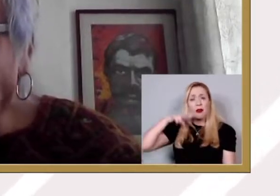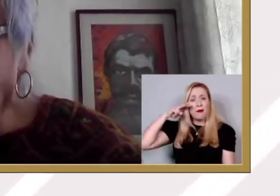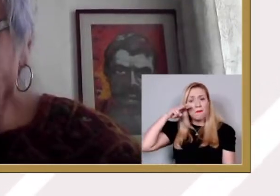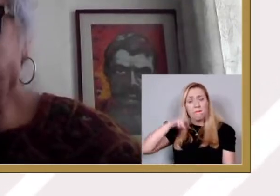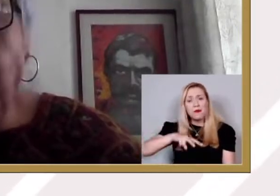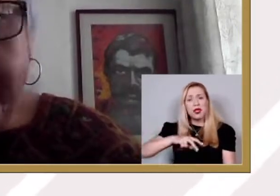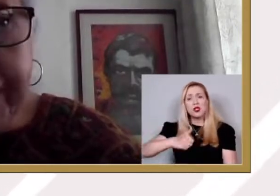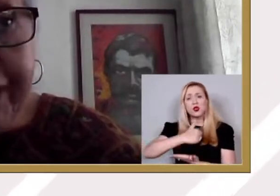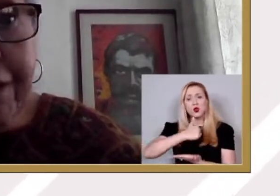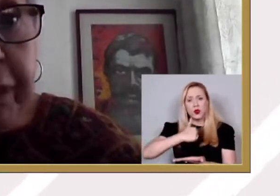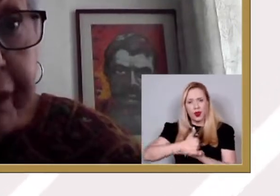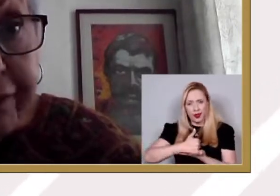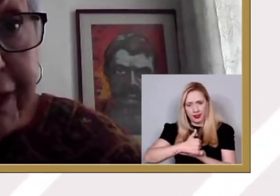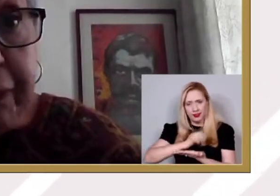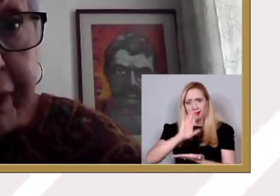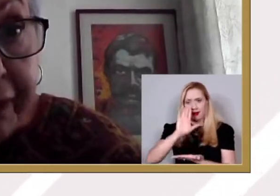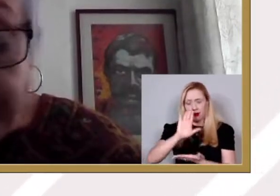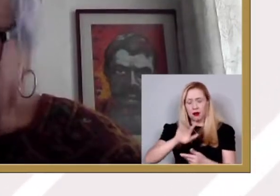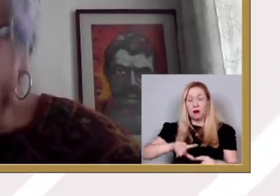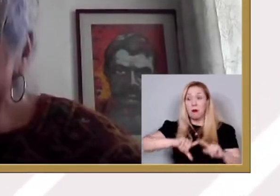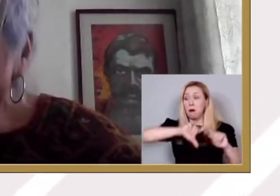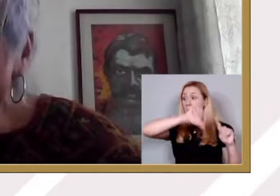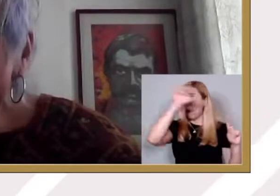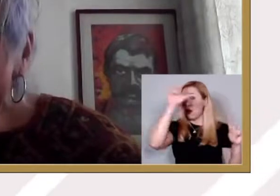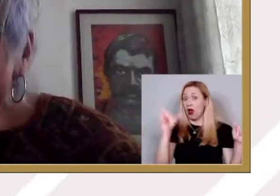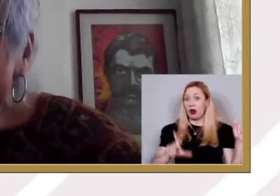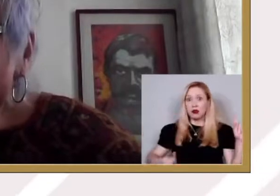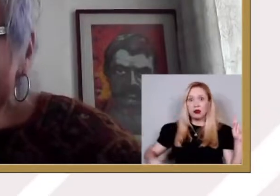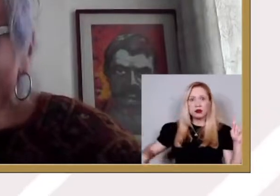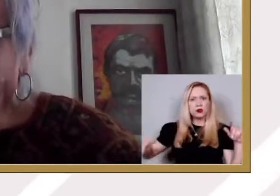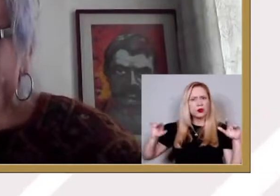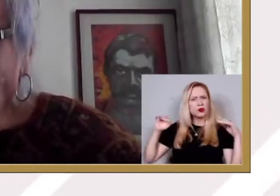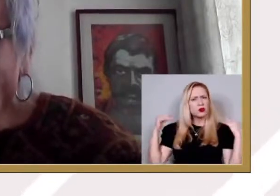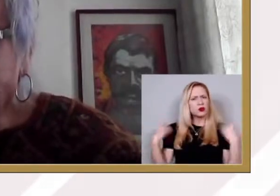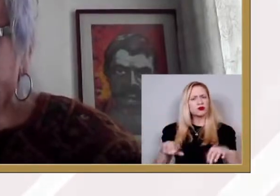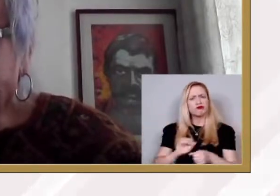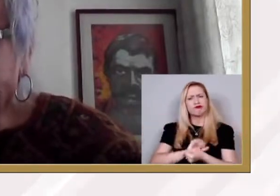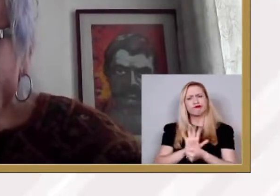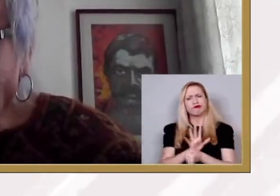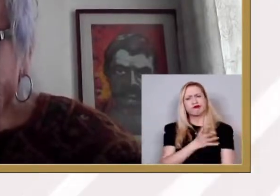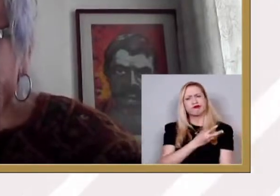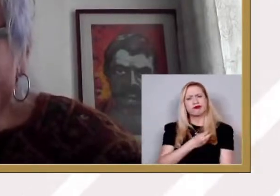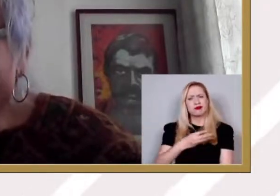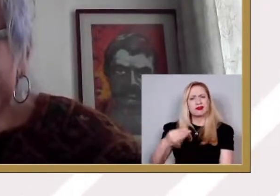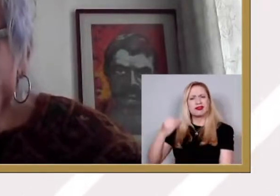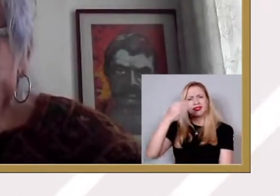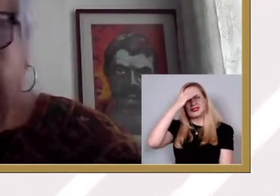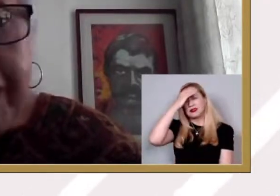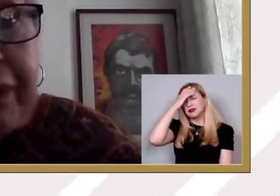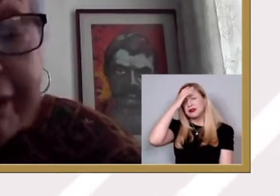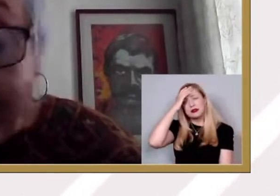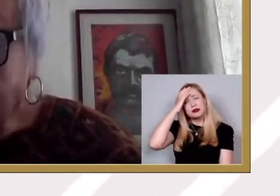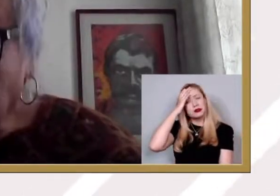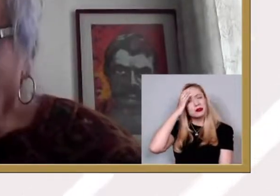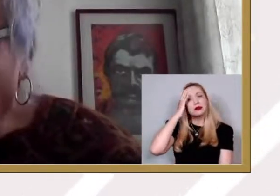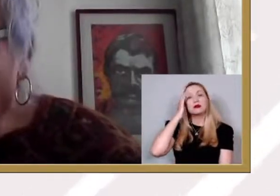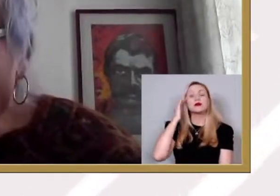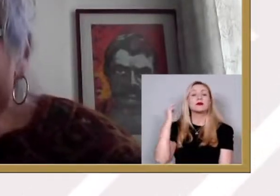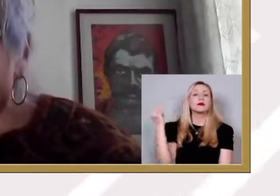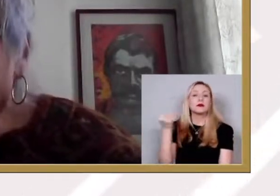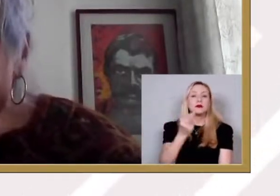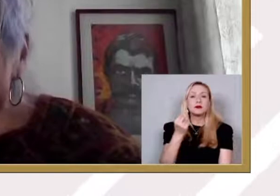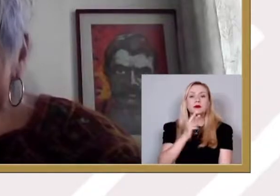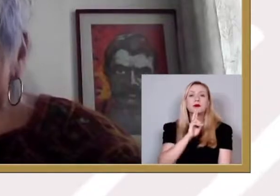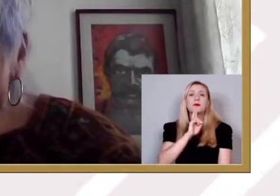una traumática experiencia pandémica. Podamos tomar, para que tomamos la oportunidad de implementar